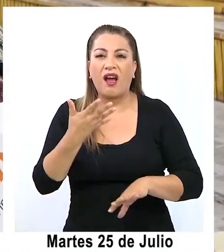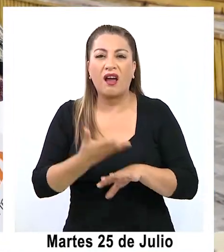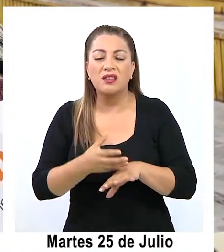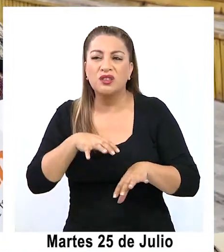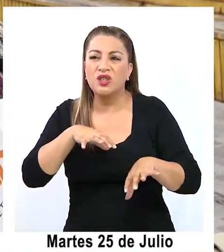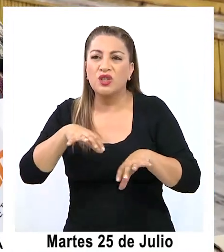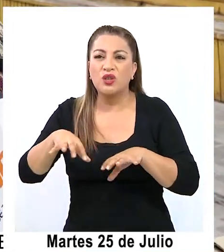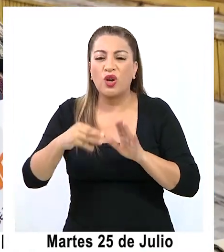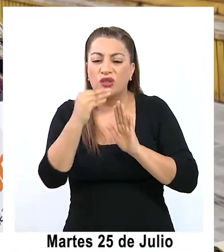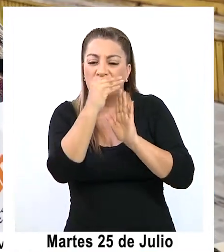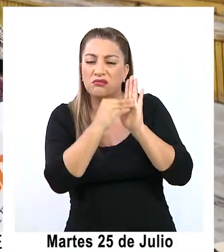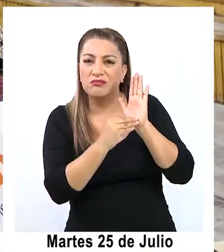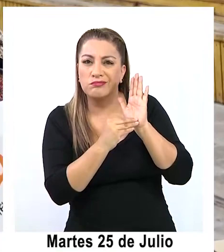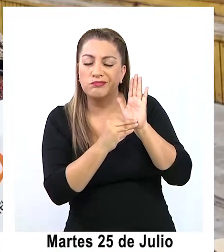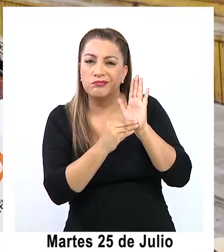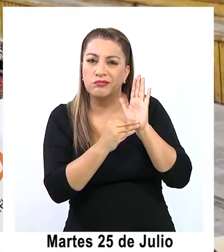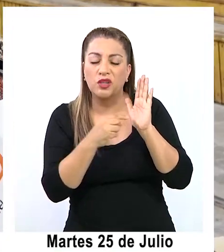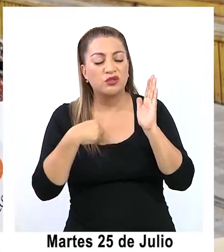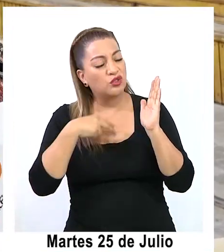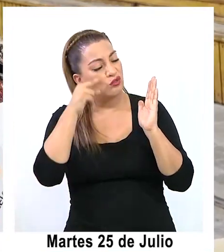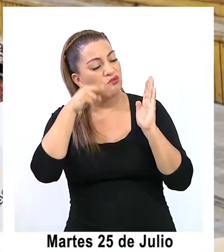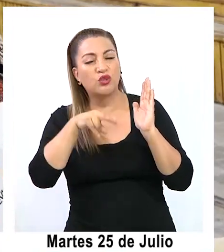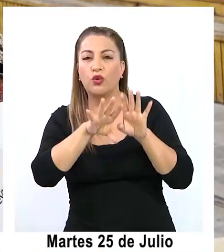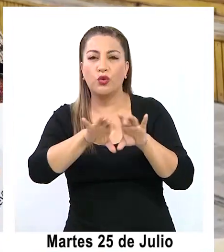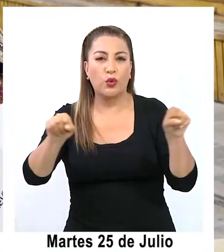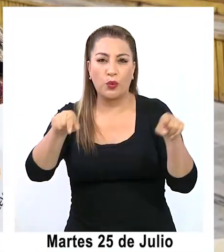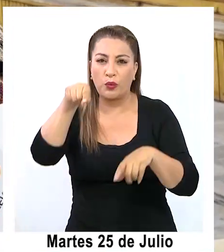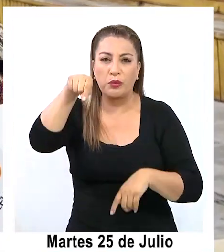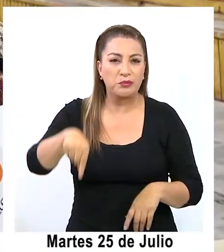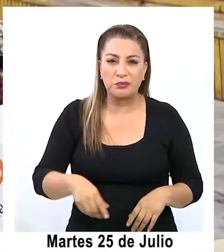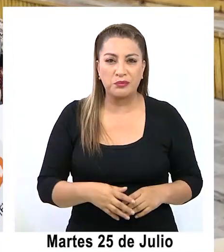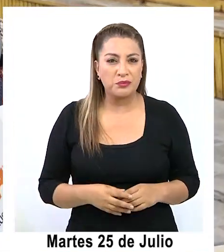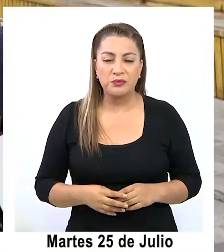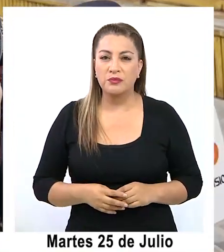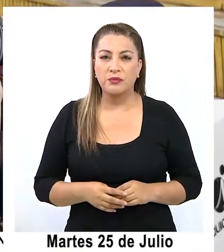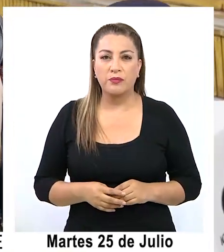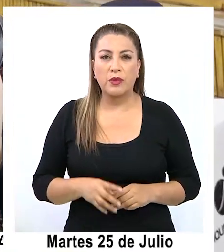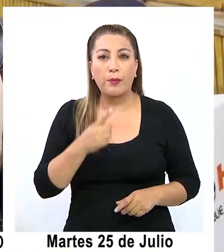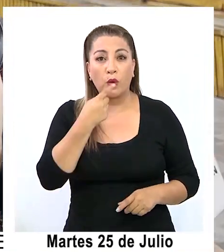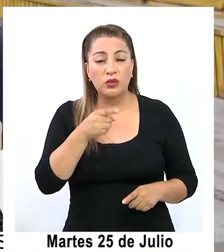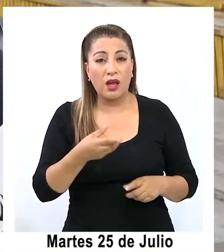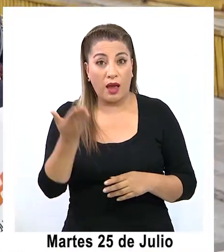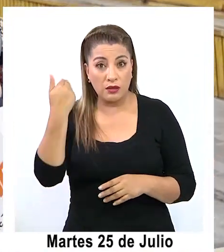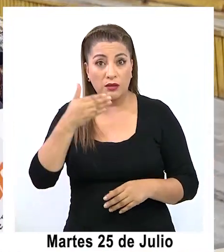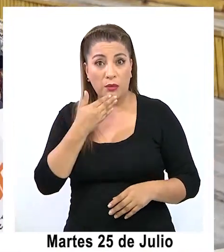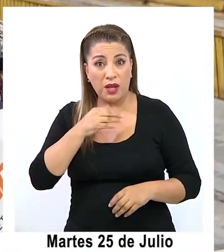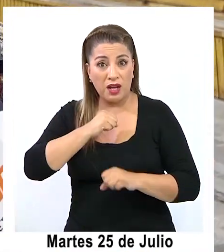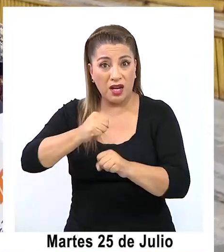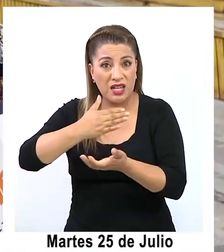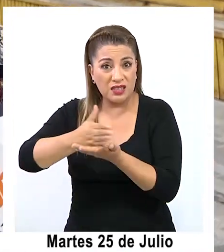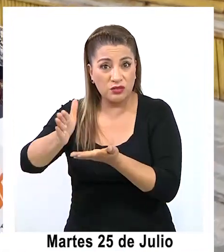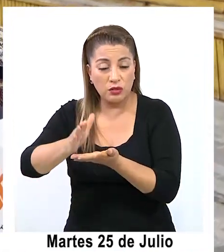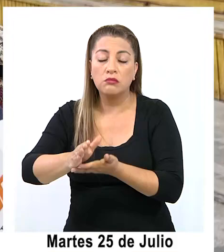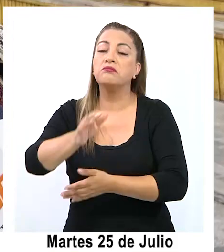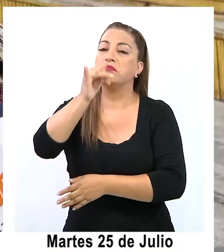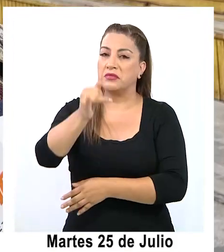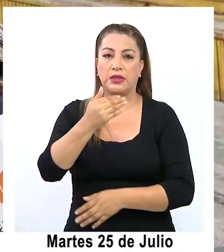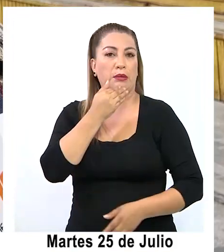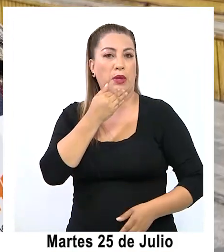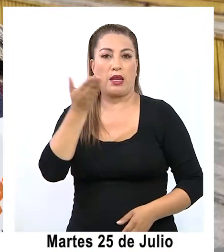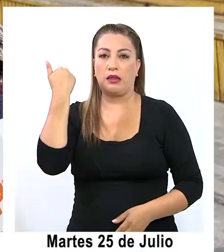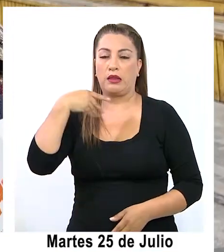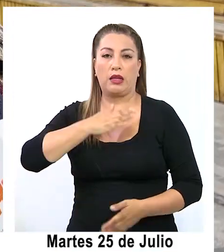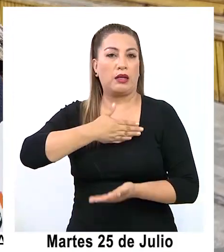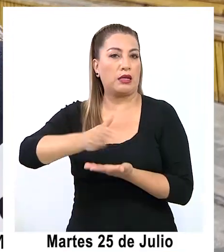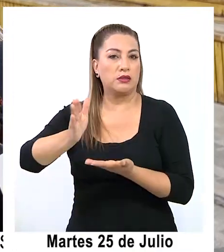están... al menos yo no estoy de acuerdo. ¿Y en la otra también rechazó? También. Ya. Sí.